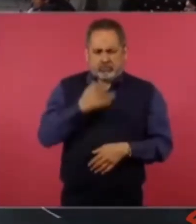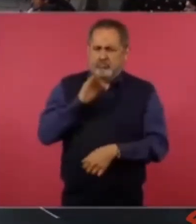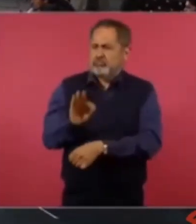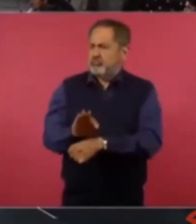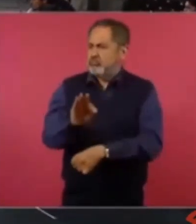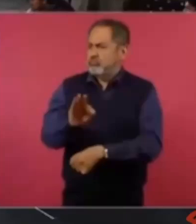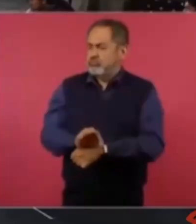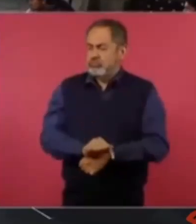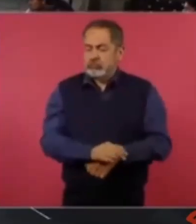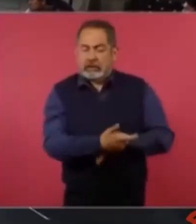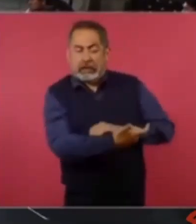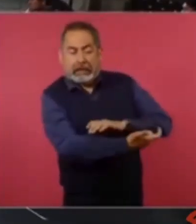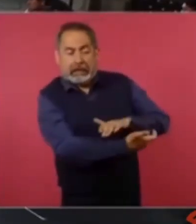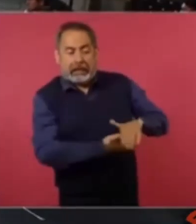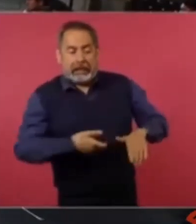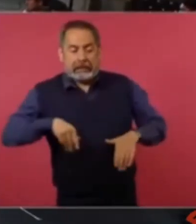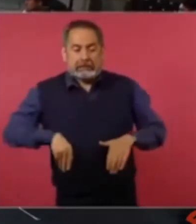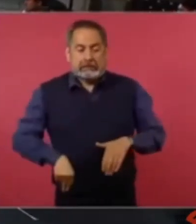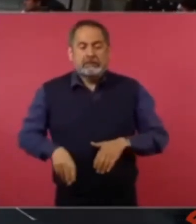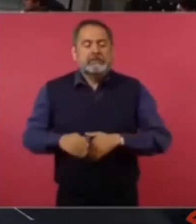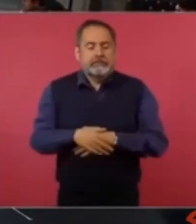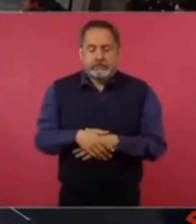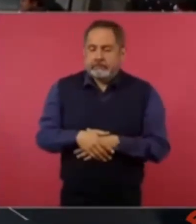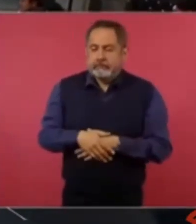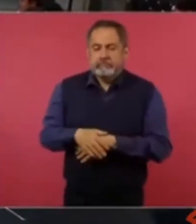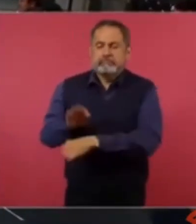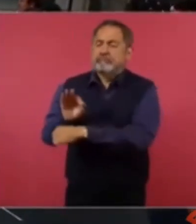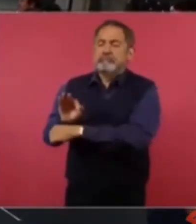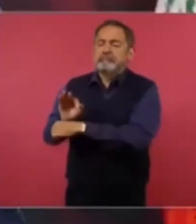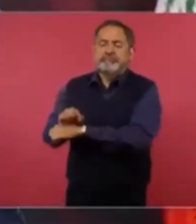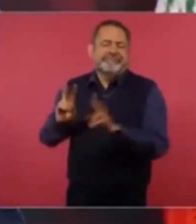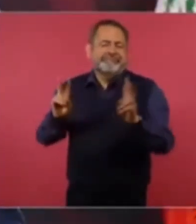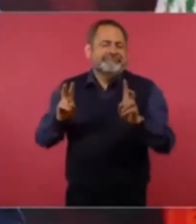defendían, los mandaban de viaje